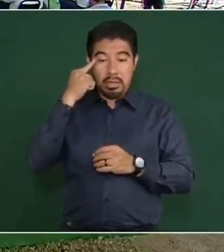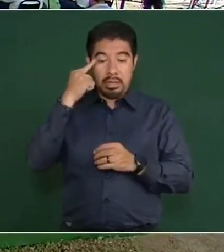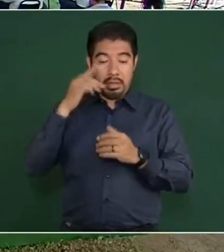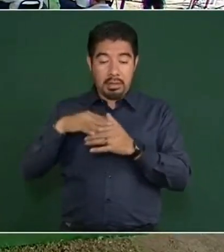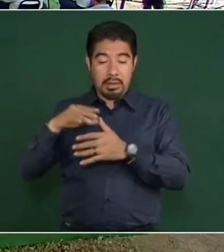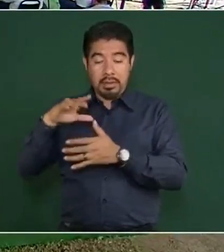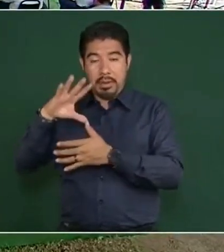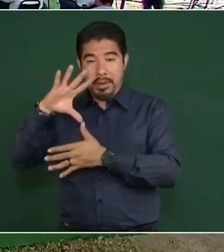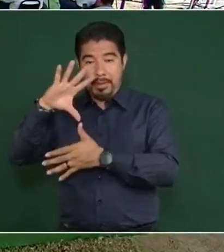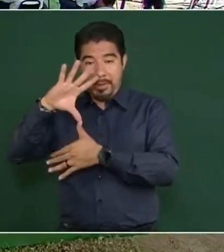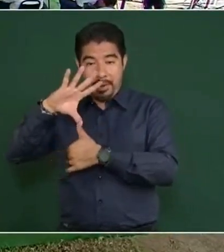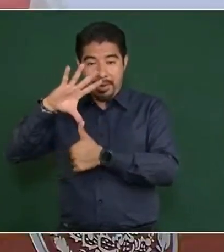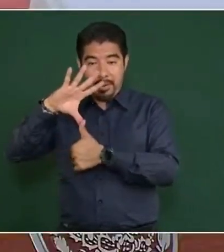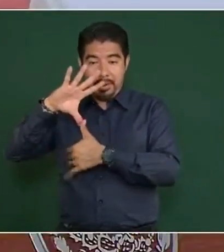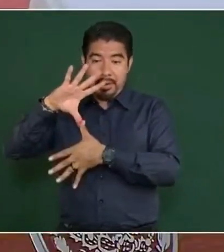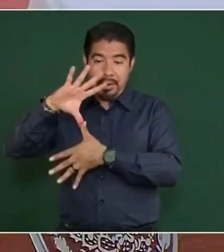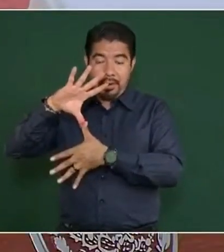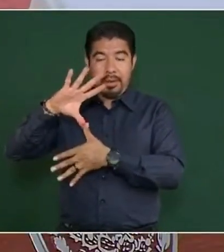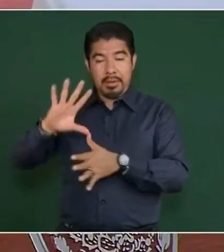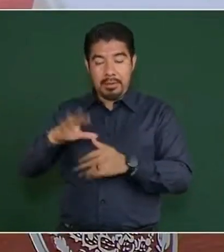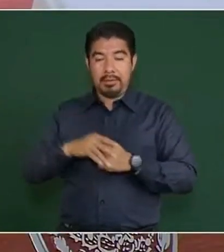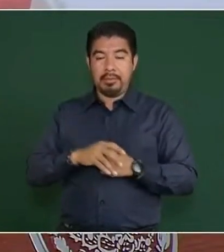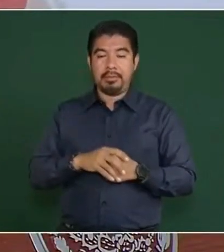con América del Norte